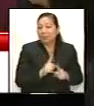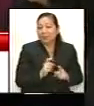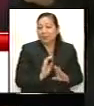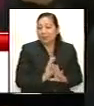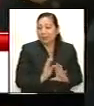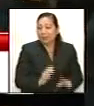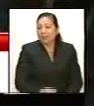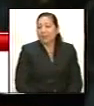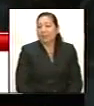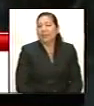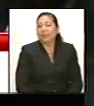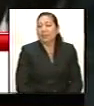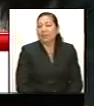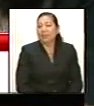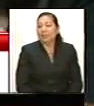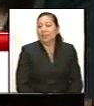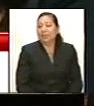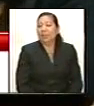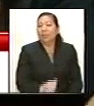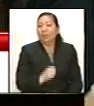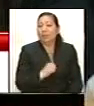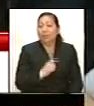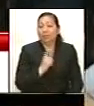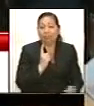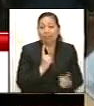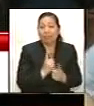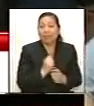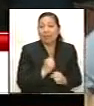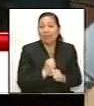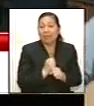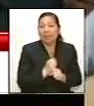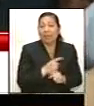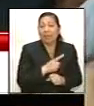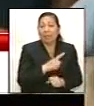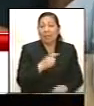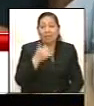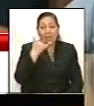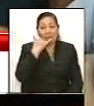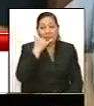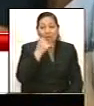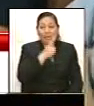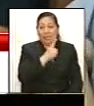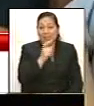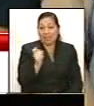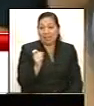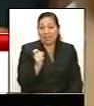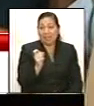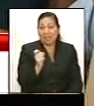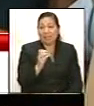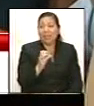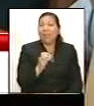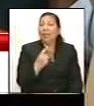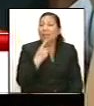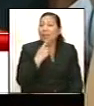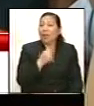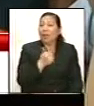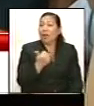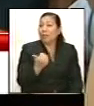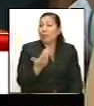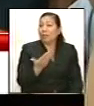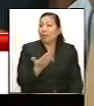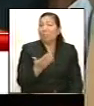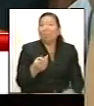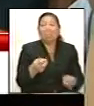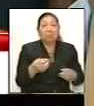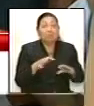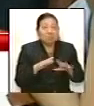interrogante. Como les dije, yo directamente trabajo en la línea 100, entonces la línea 100 o cualquier otro servicio, el